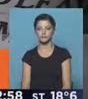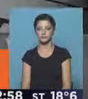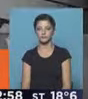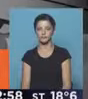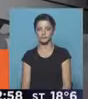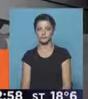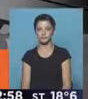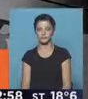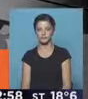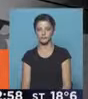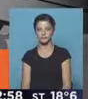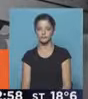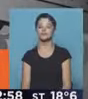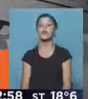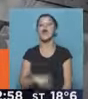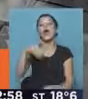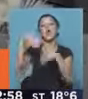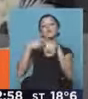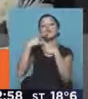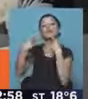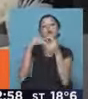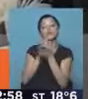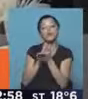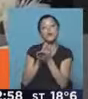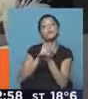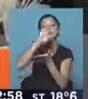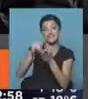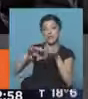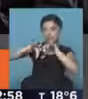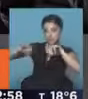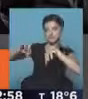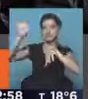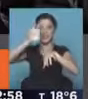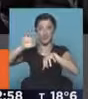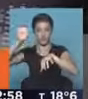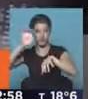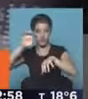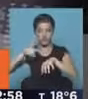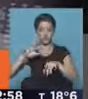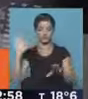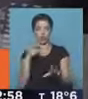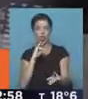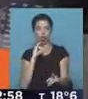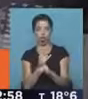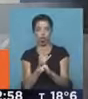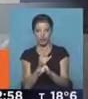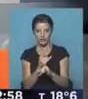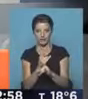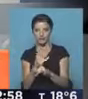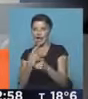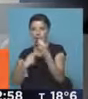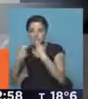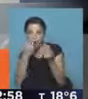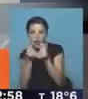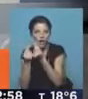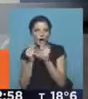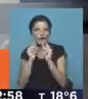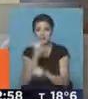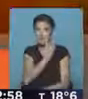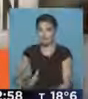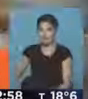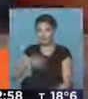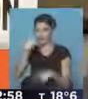La victoria del sí en el referendo sobre la salida del Reino Unido de la Unión Europea tomó por sorpresa tanto a los mercados financieros como a los líderes